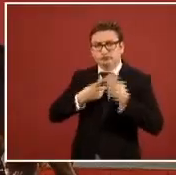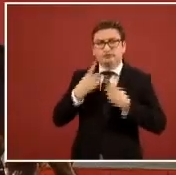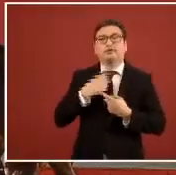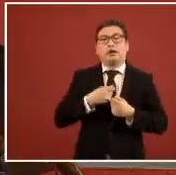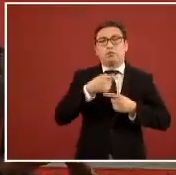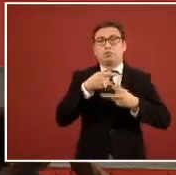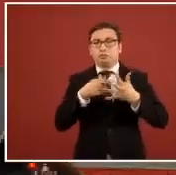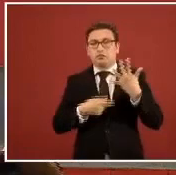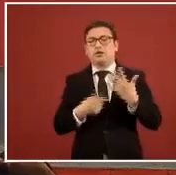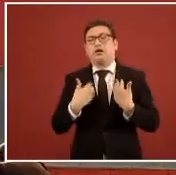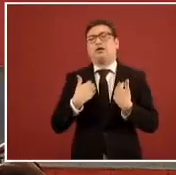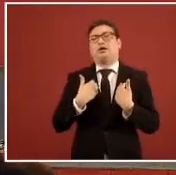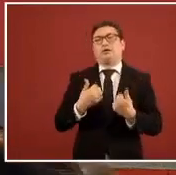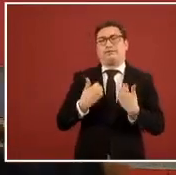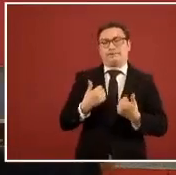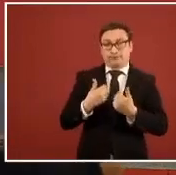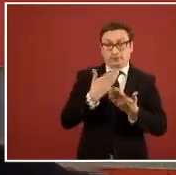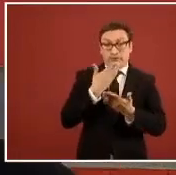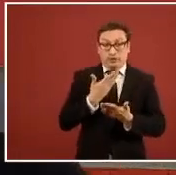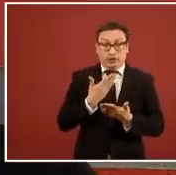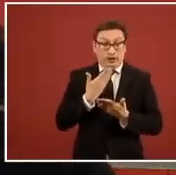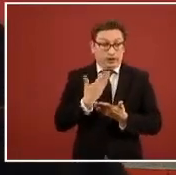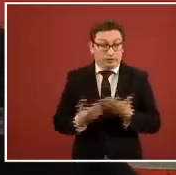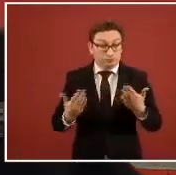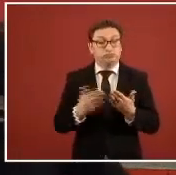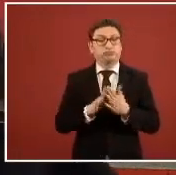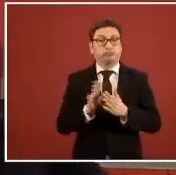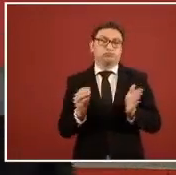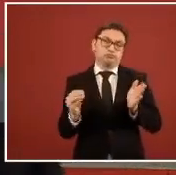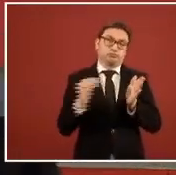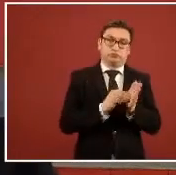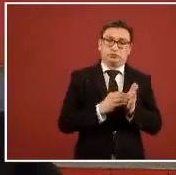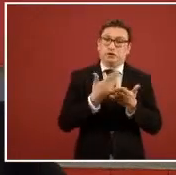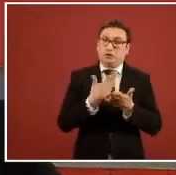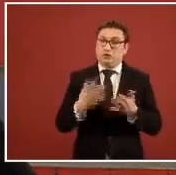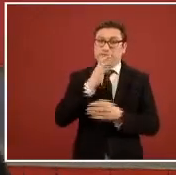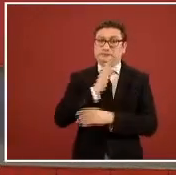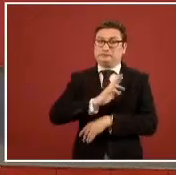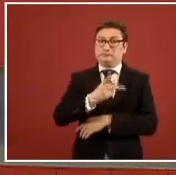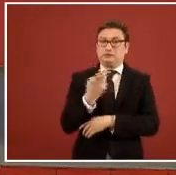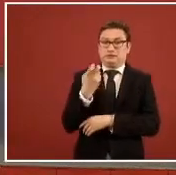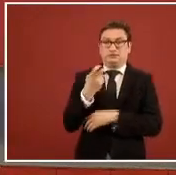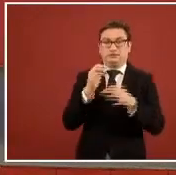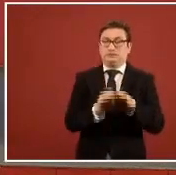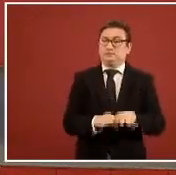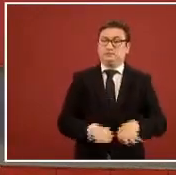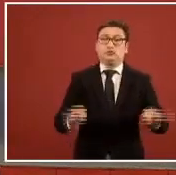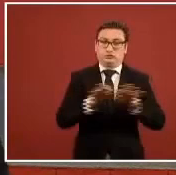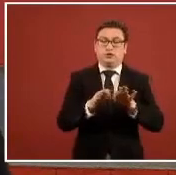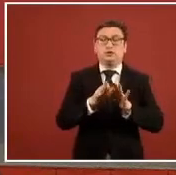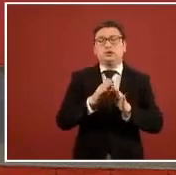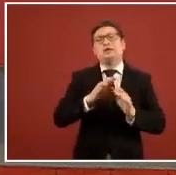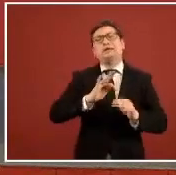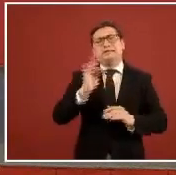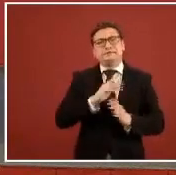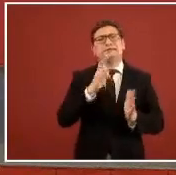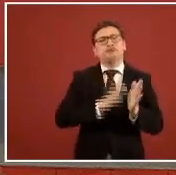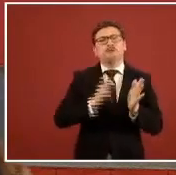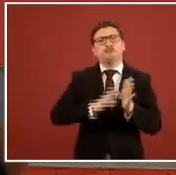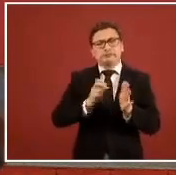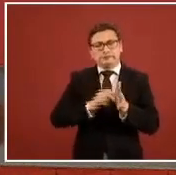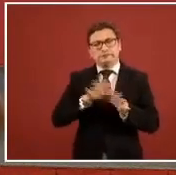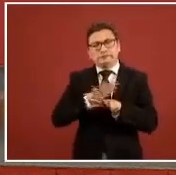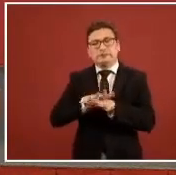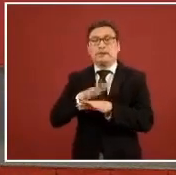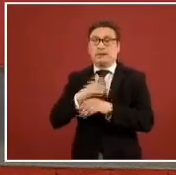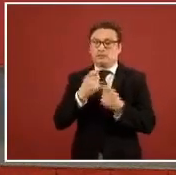llevó a tener ahora una sección que nos parece que es mejor, que siempre será perfectible, de